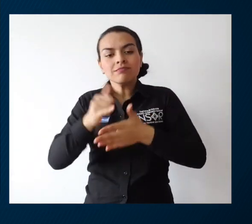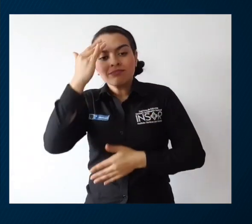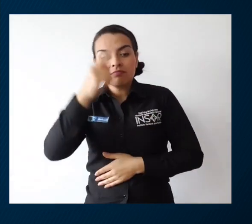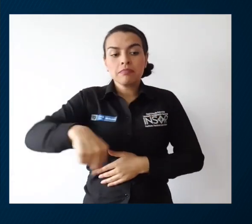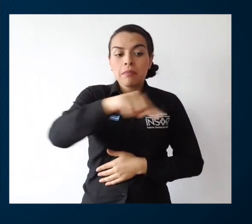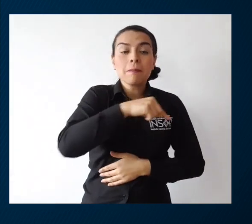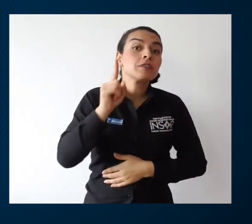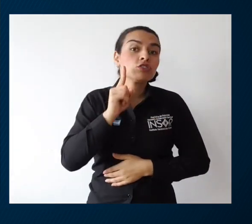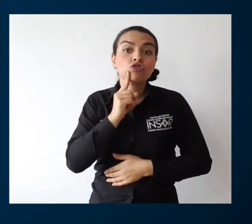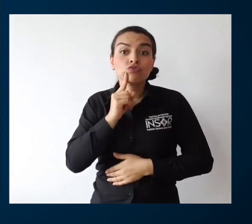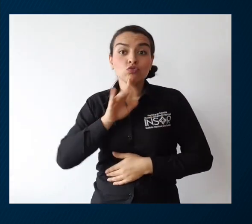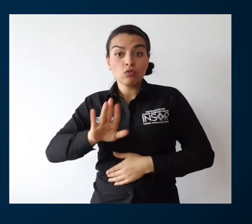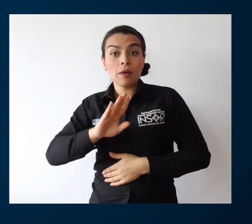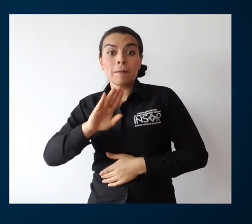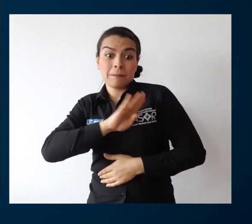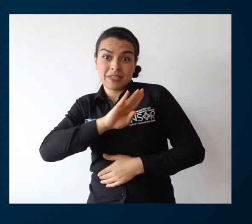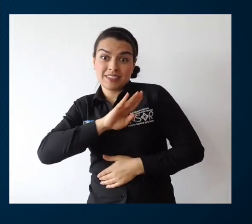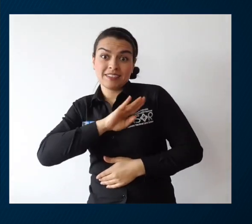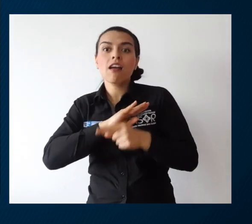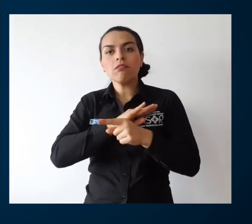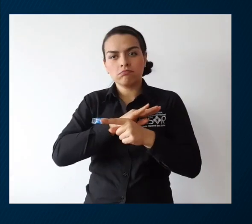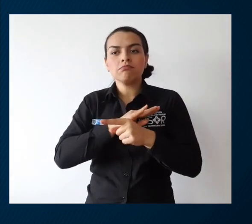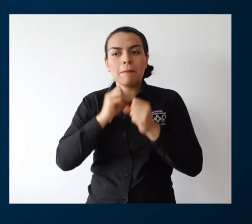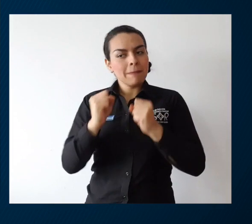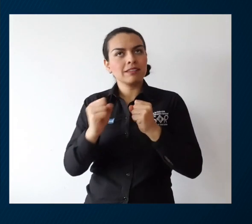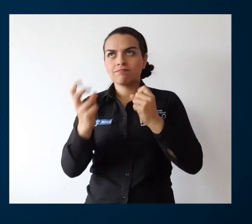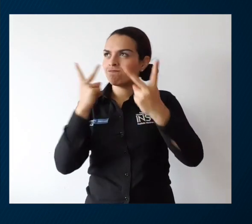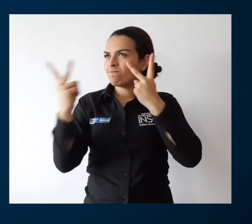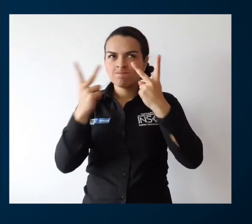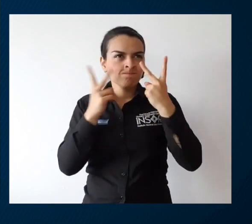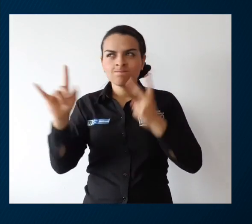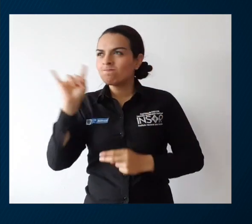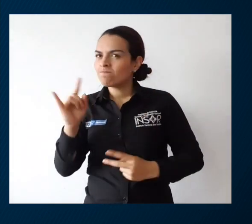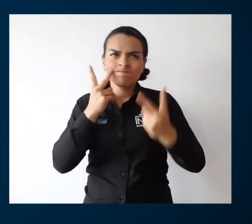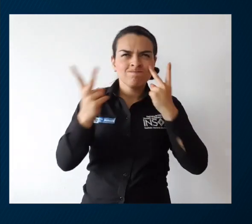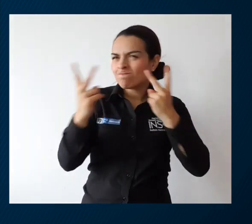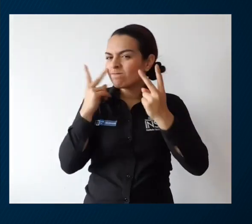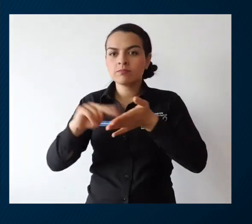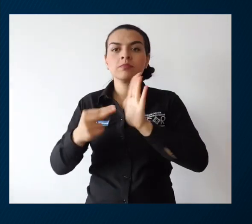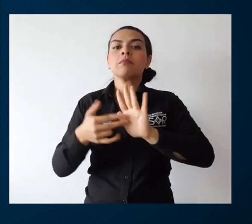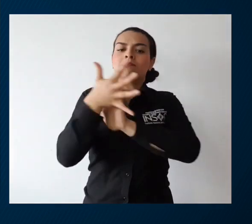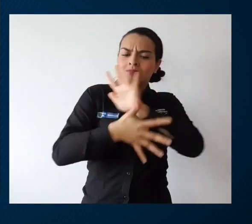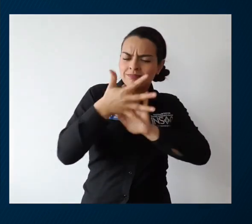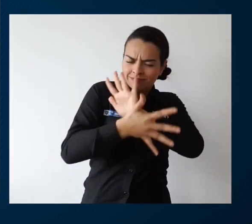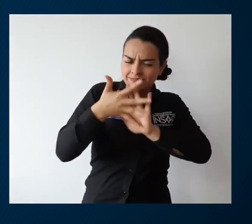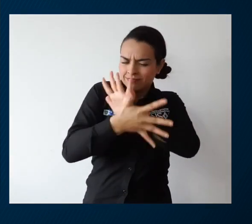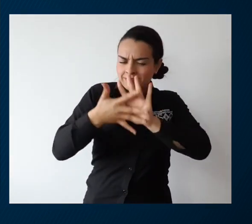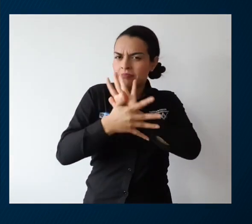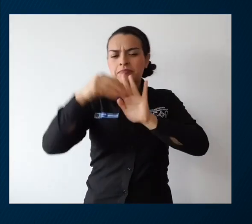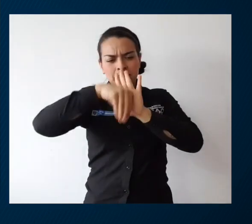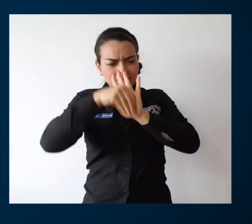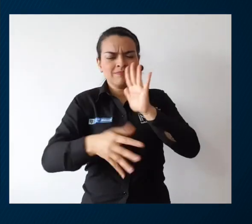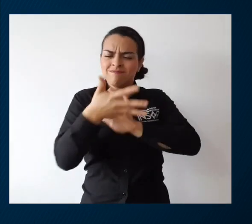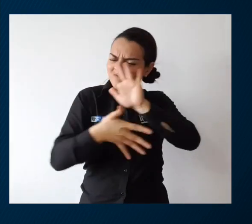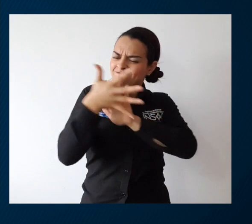y el material natural de las personas sordas en básica, pues es audiovisual. Son clases en vivo, clases en señas, material